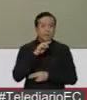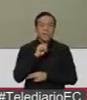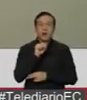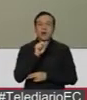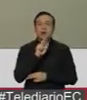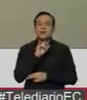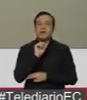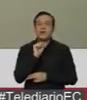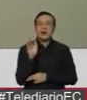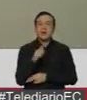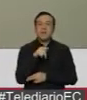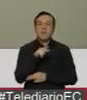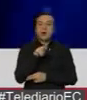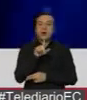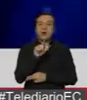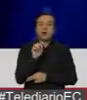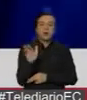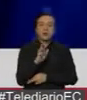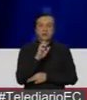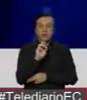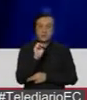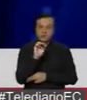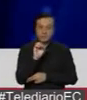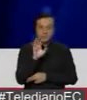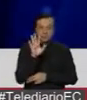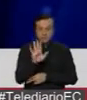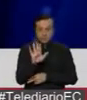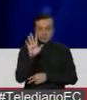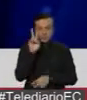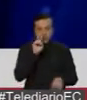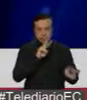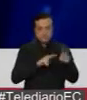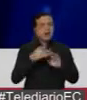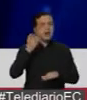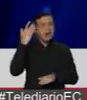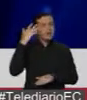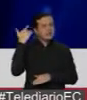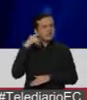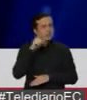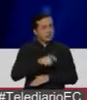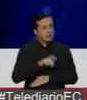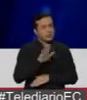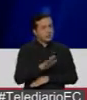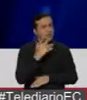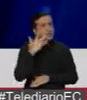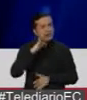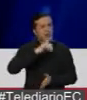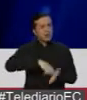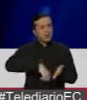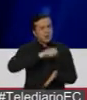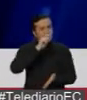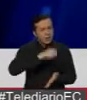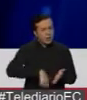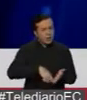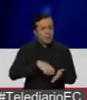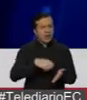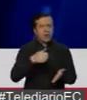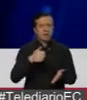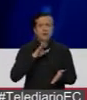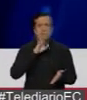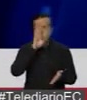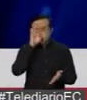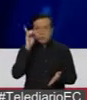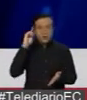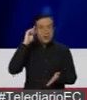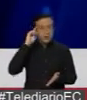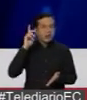apenas la punta del ovillo. Al parecer está vinculado desde hace muchos años con contratos con el poder, con